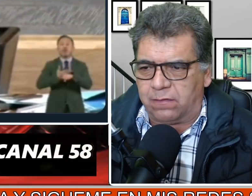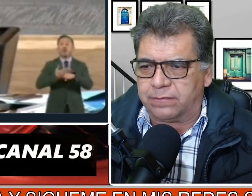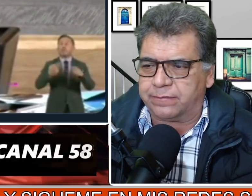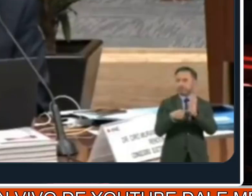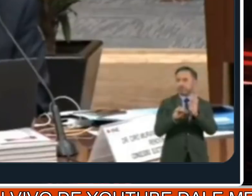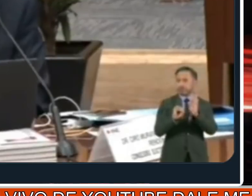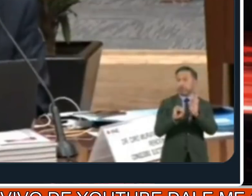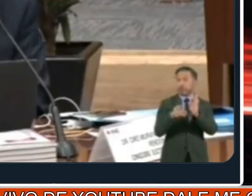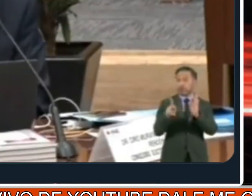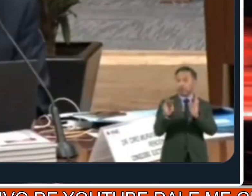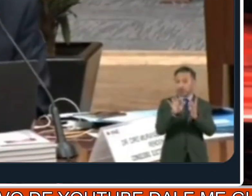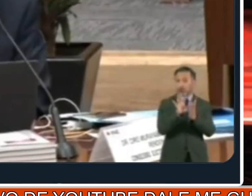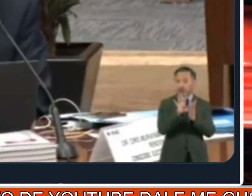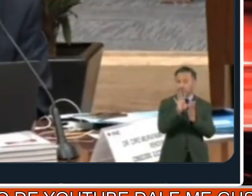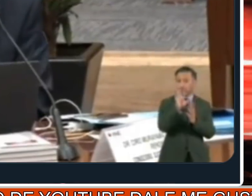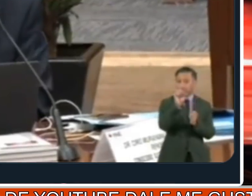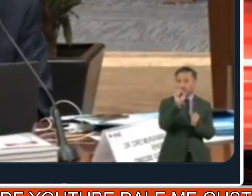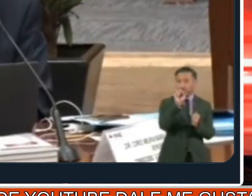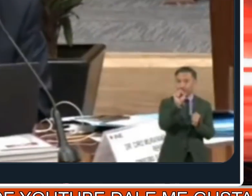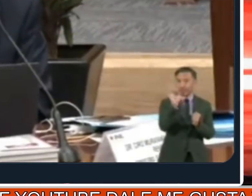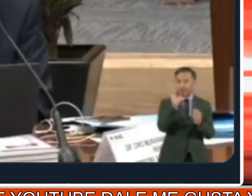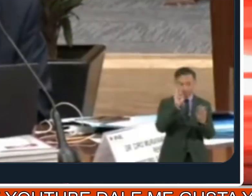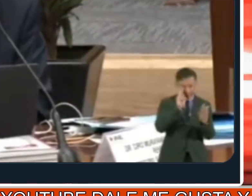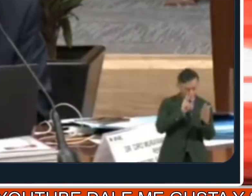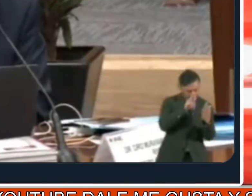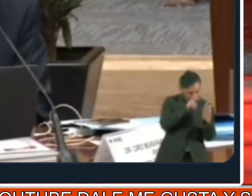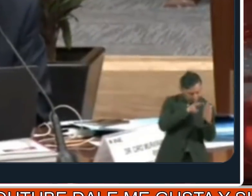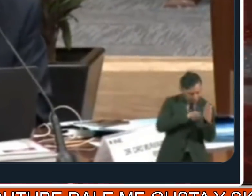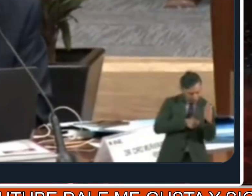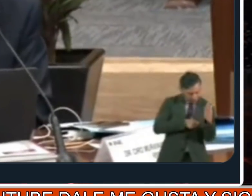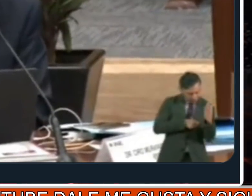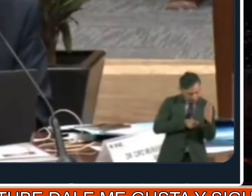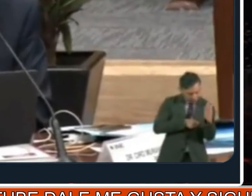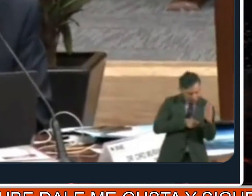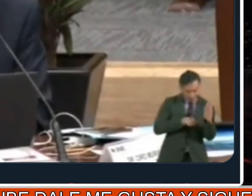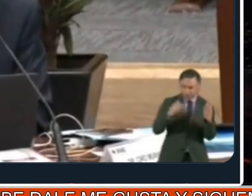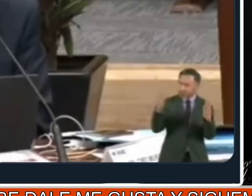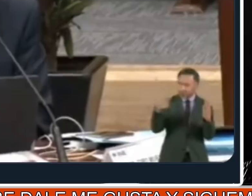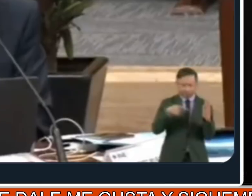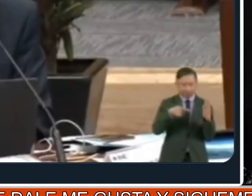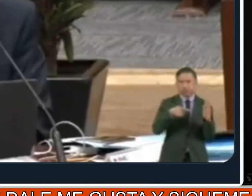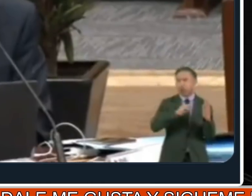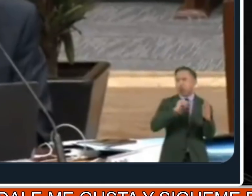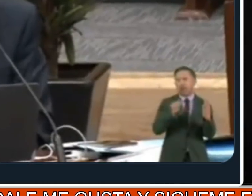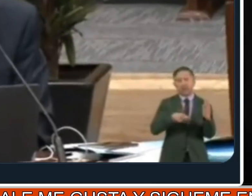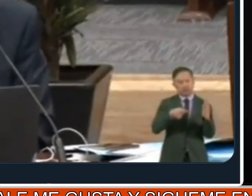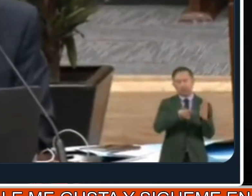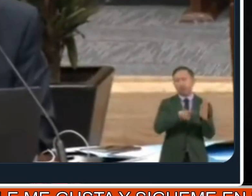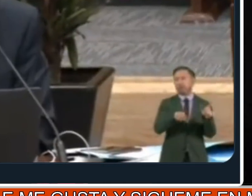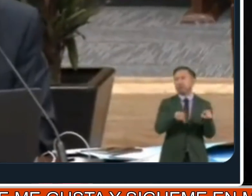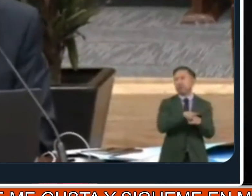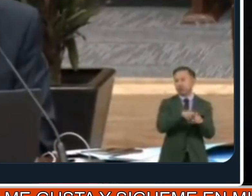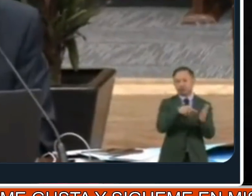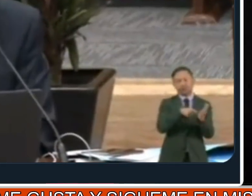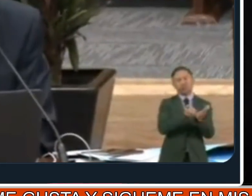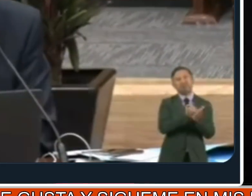escucharlo. A ver, ustedes sigue diciendo exactamente lo mismo. Y no hay decreto que